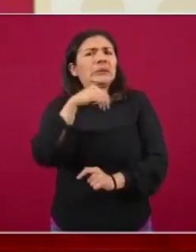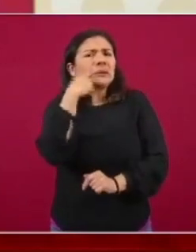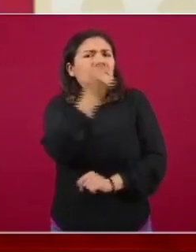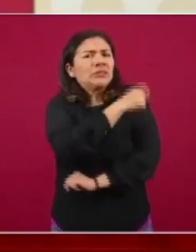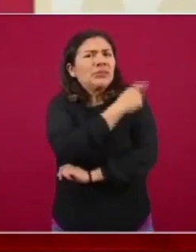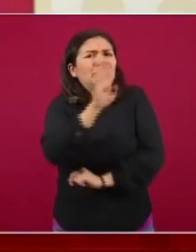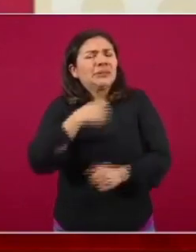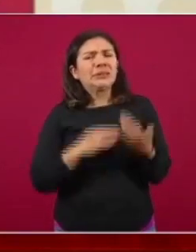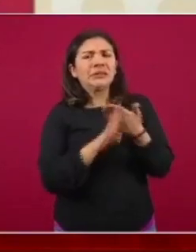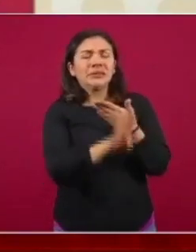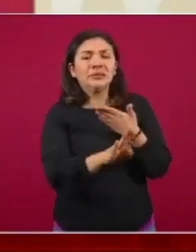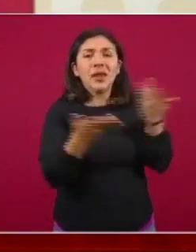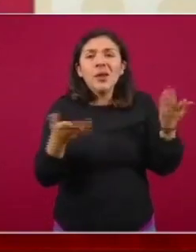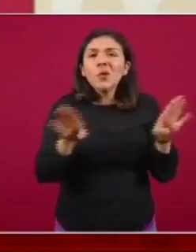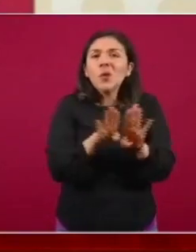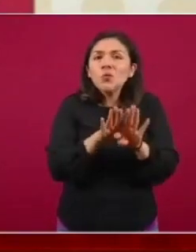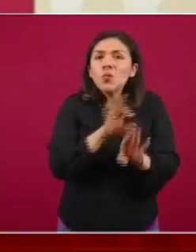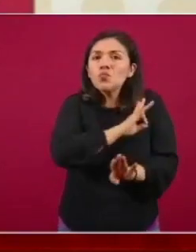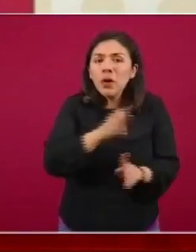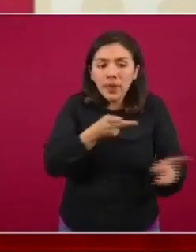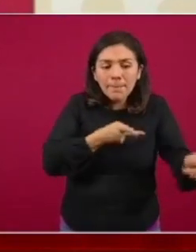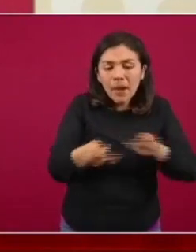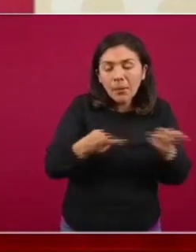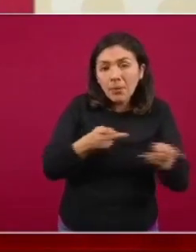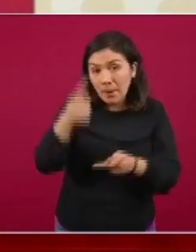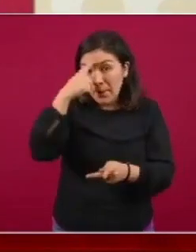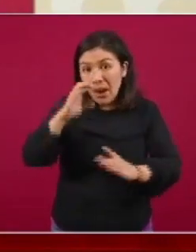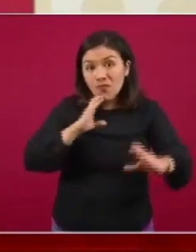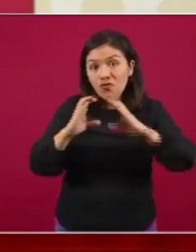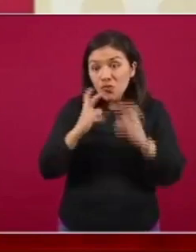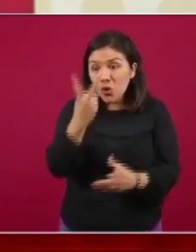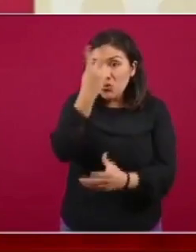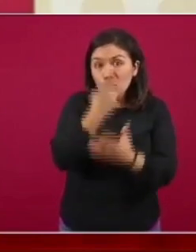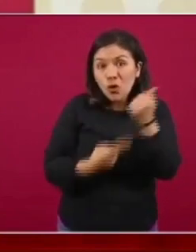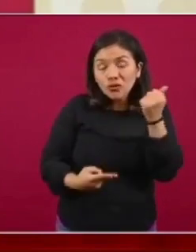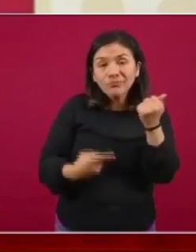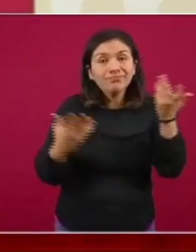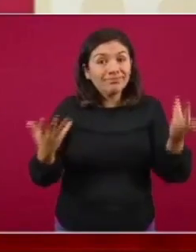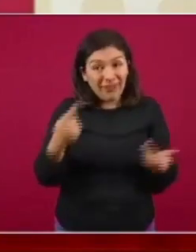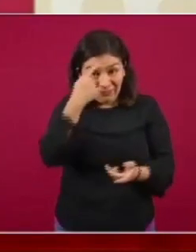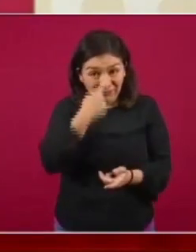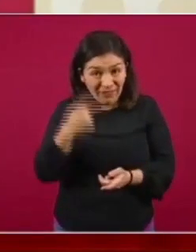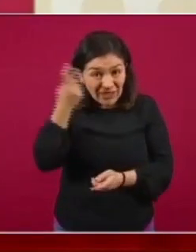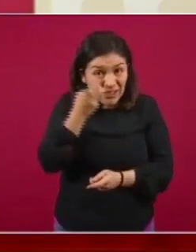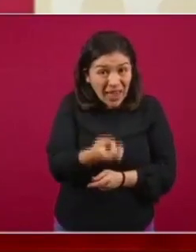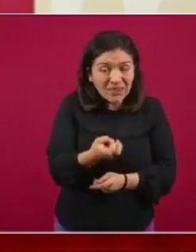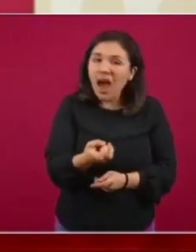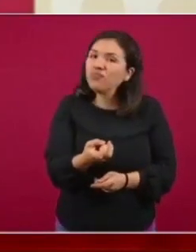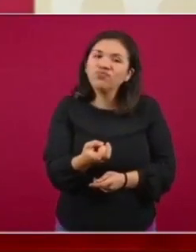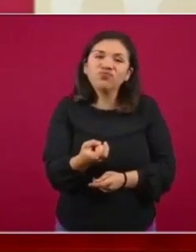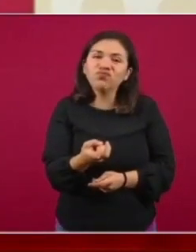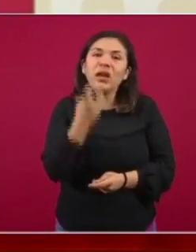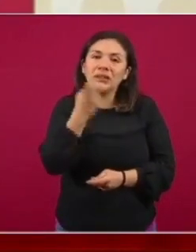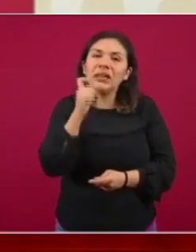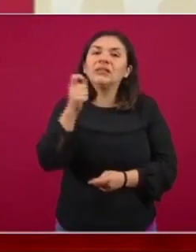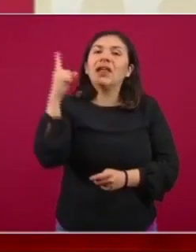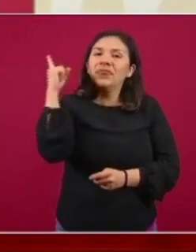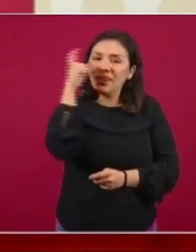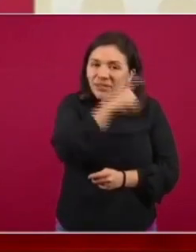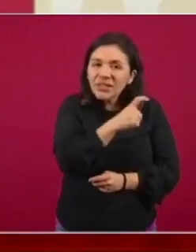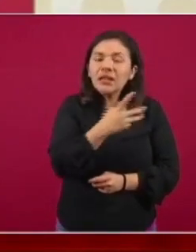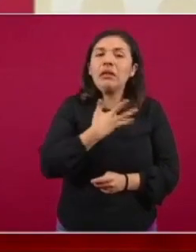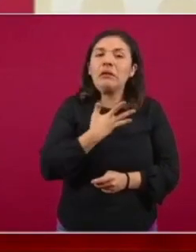¿cómo modificar, cómo tener en una estrategia de comunicación los dos elementos? No es fácil, y es una cosa compleja, y ha